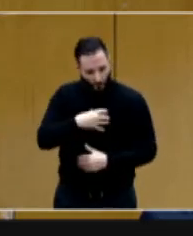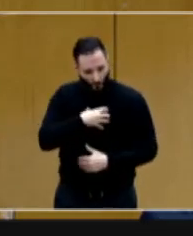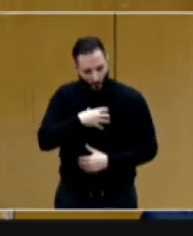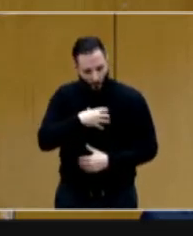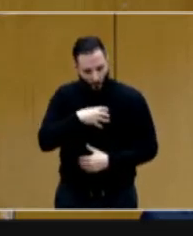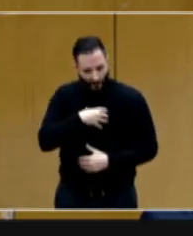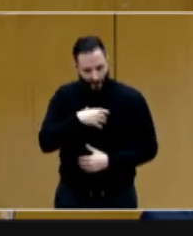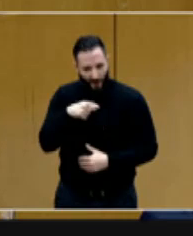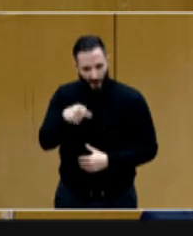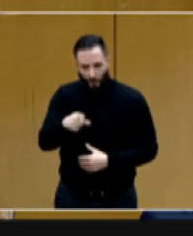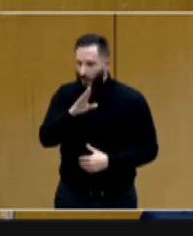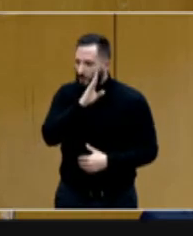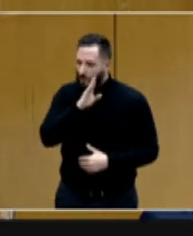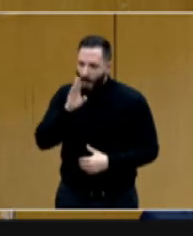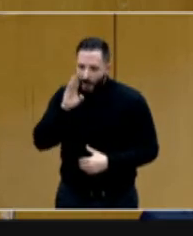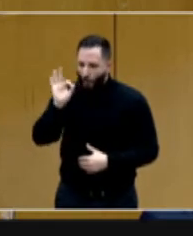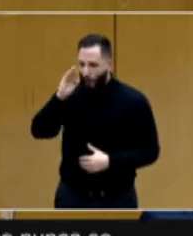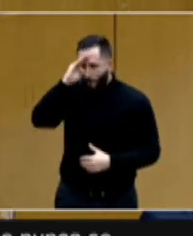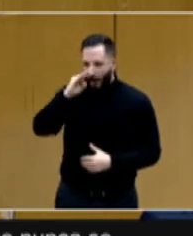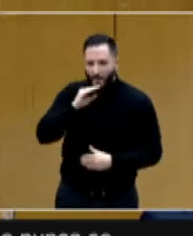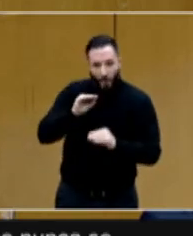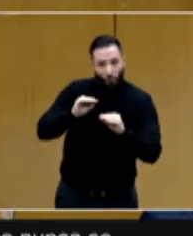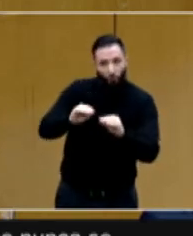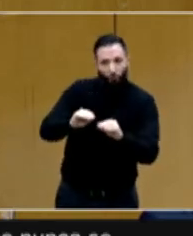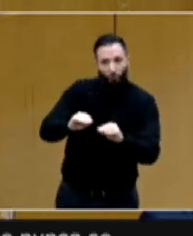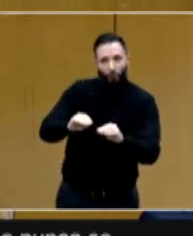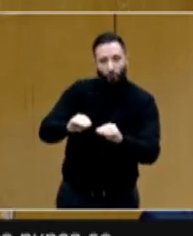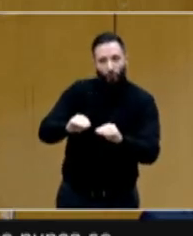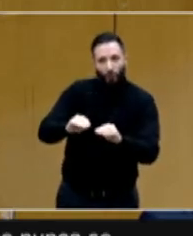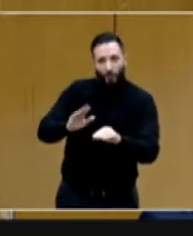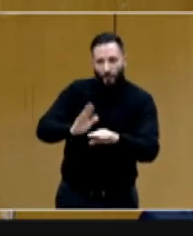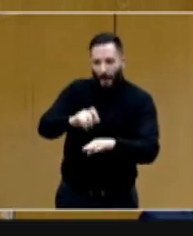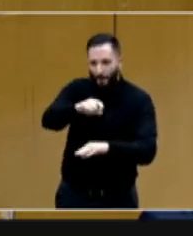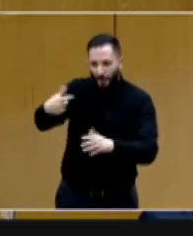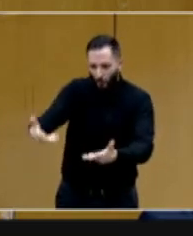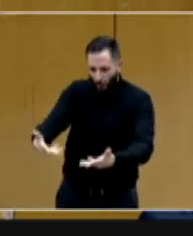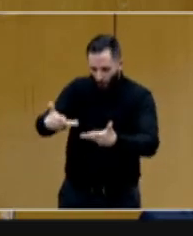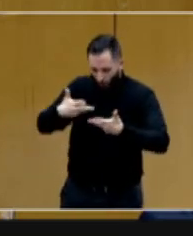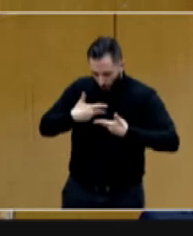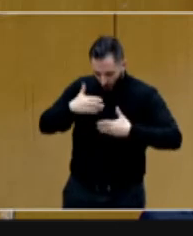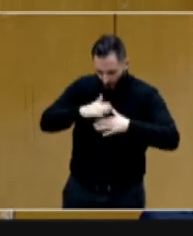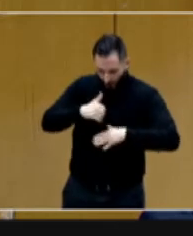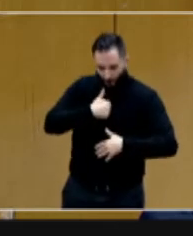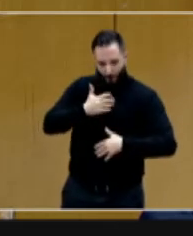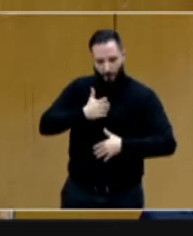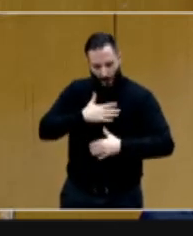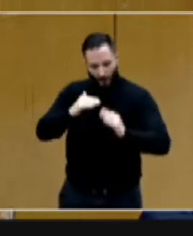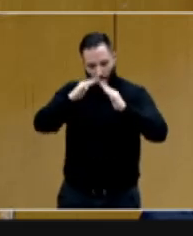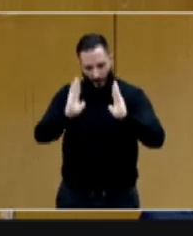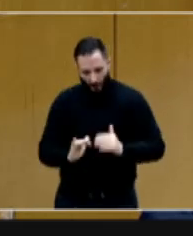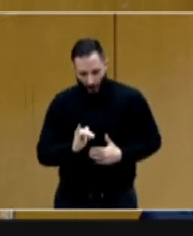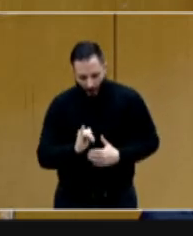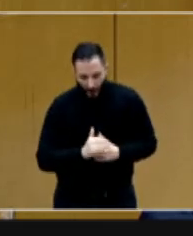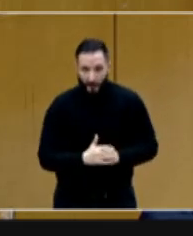su padre o su madre puedan disponer de los bienes en su favor y dar el paso siguiente el día de mañana segundo me ha planteado el tema